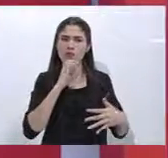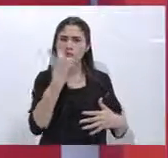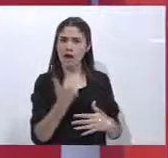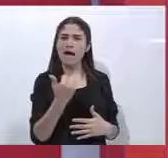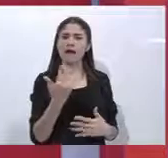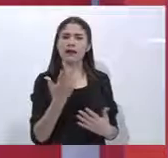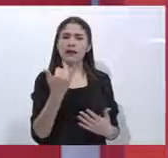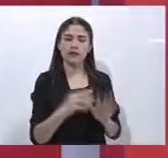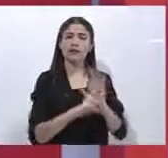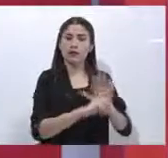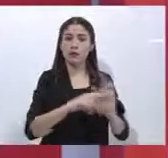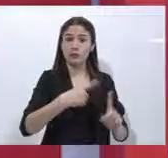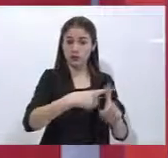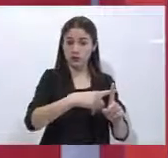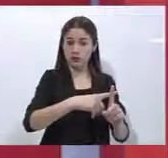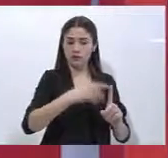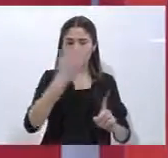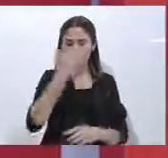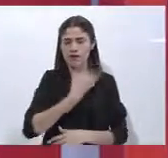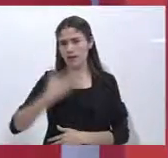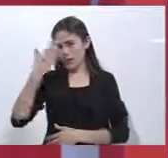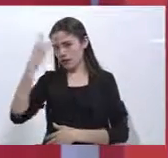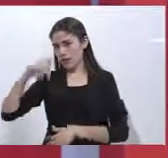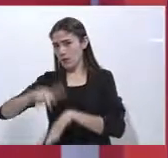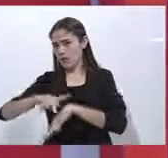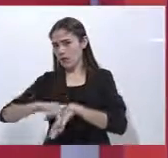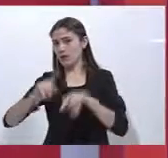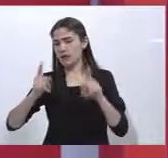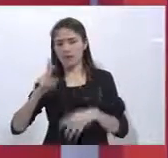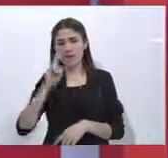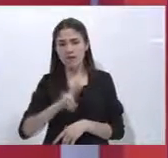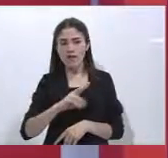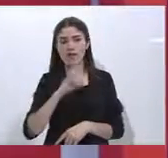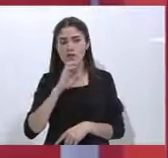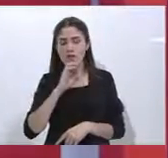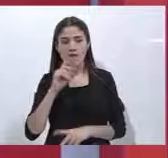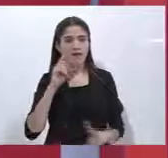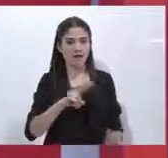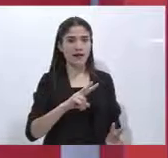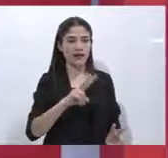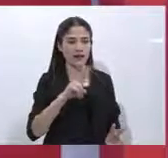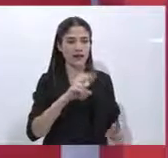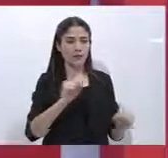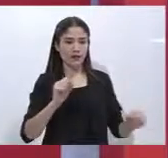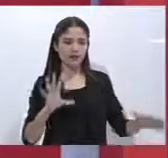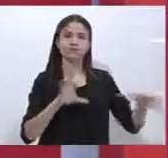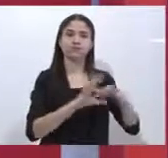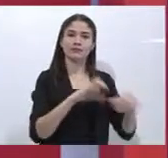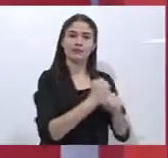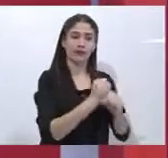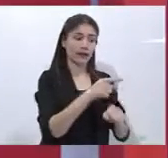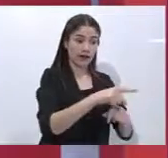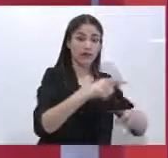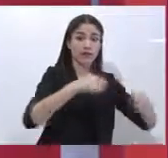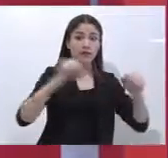garantizar que estos productos lleguen a nuestras mesas y que los productores puedan tener esta ganancia sin